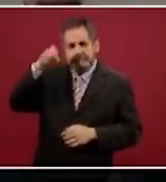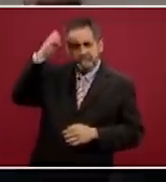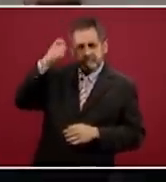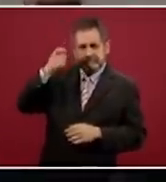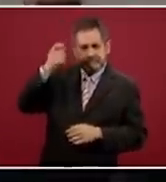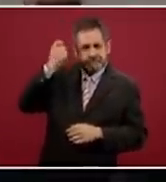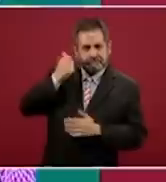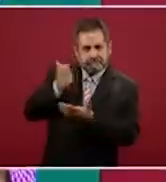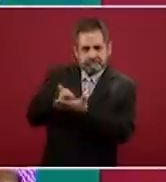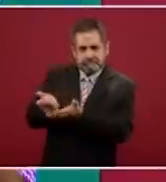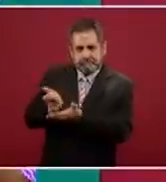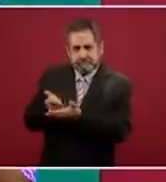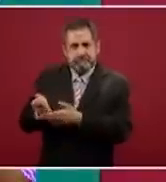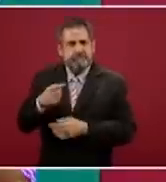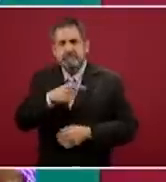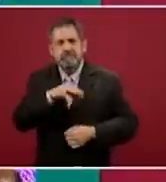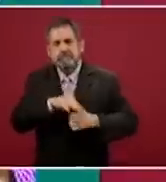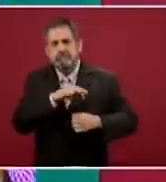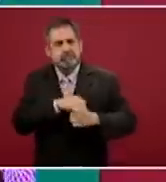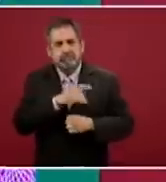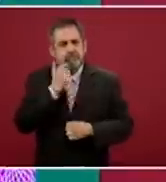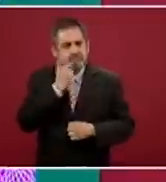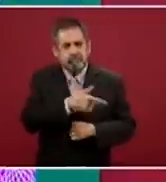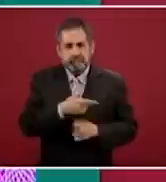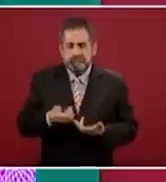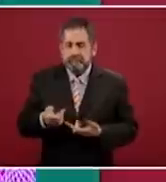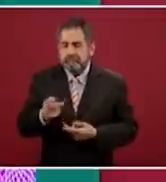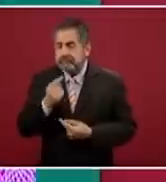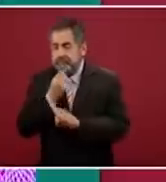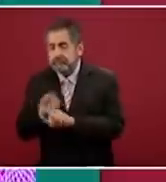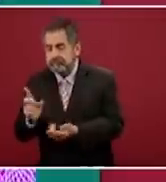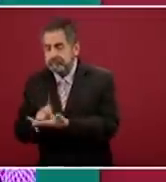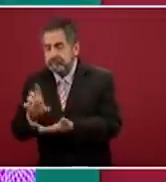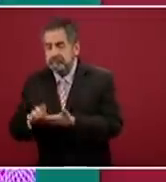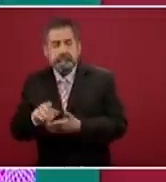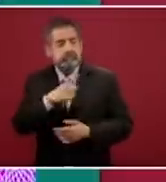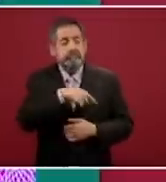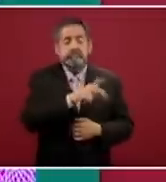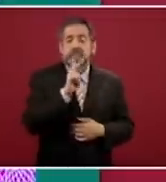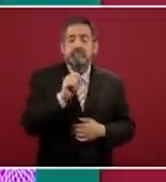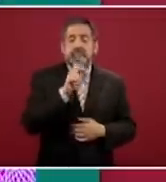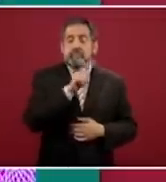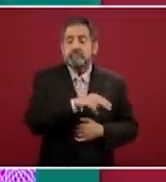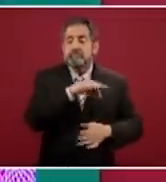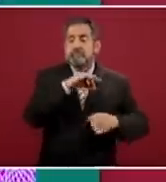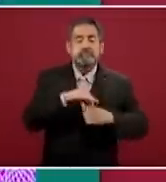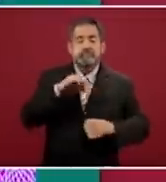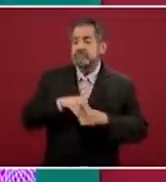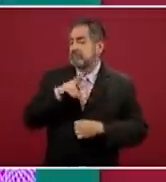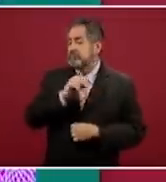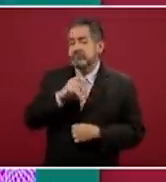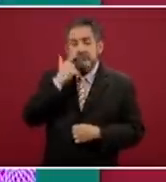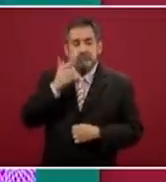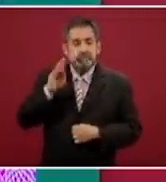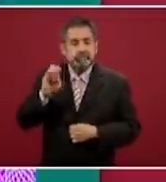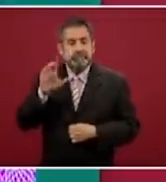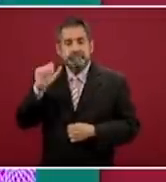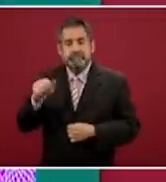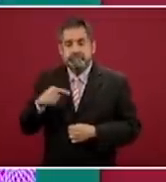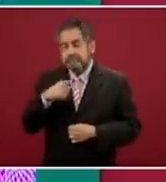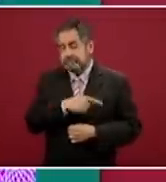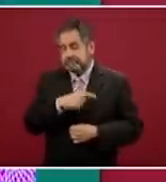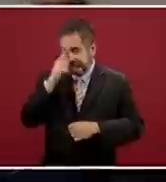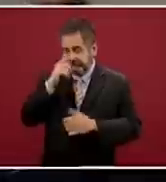la pensión a niñas, niños con discapacidad. No votaron en favor de las becas